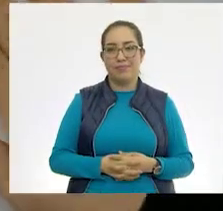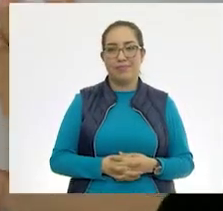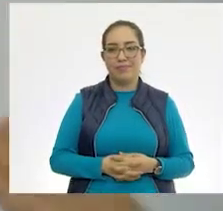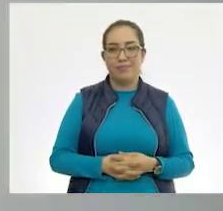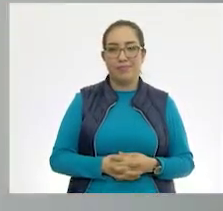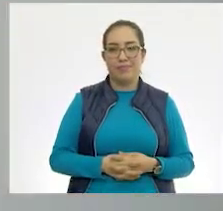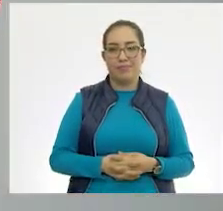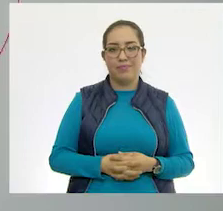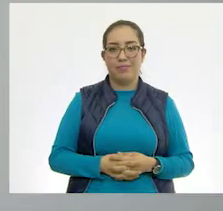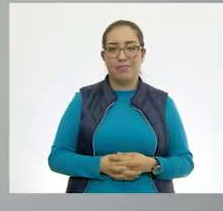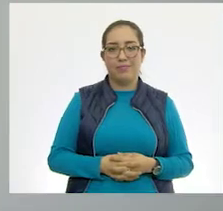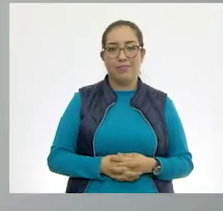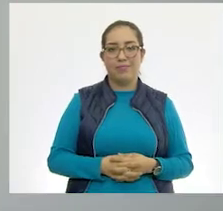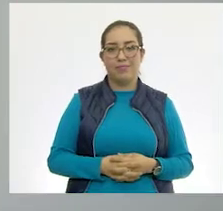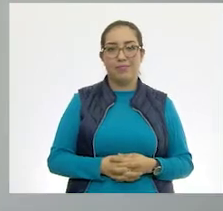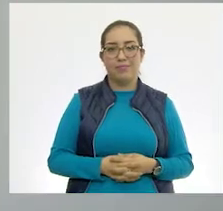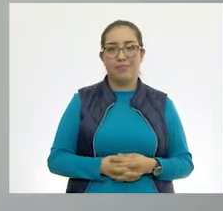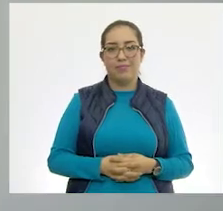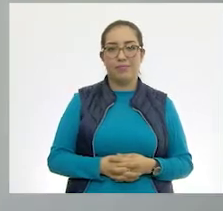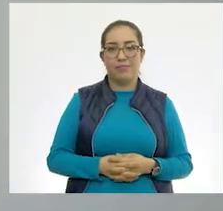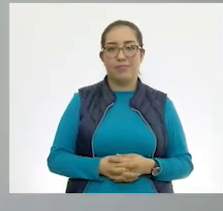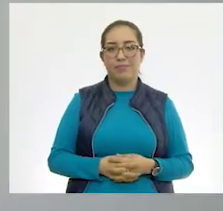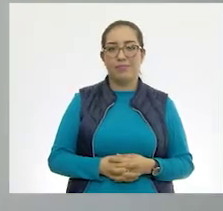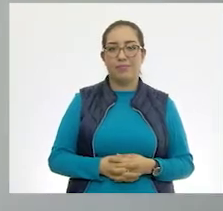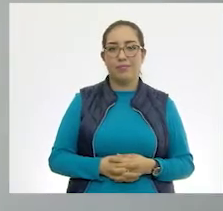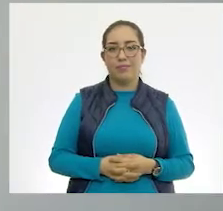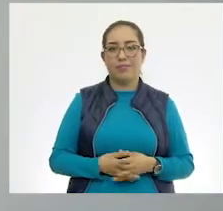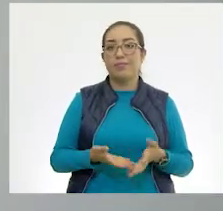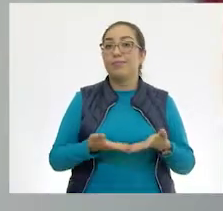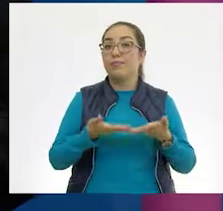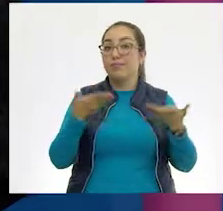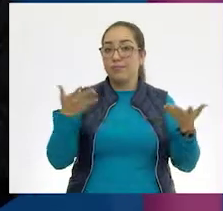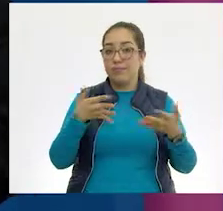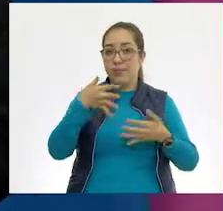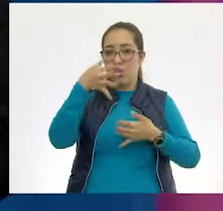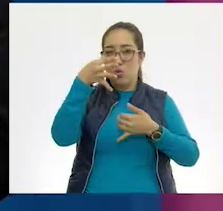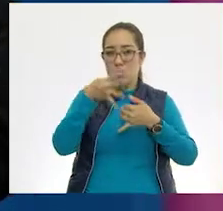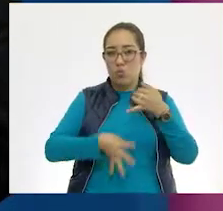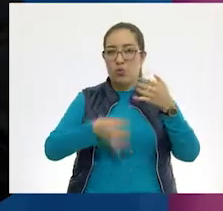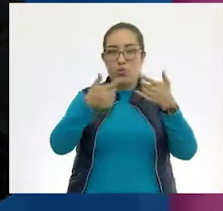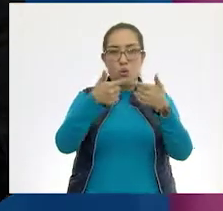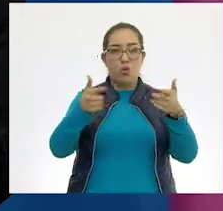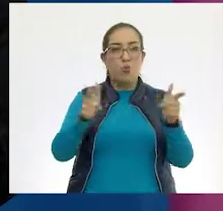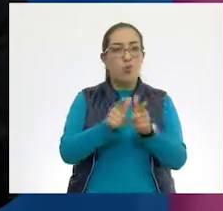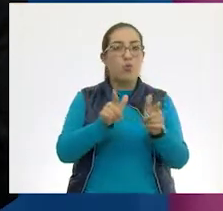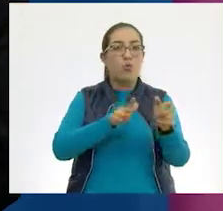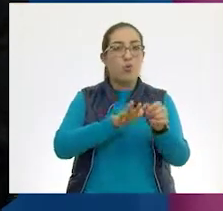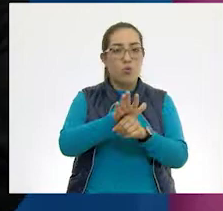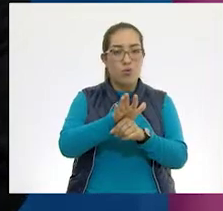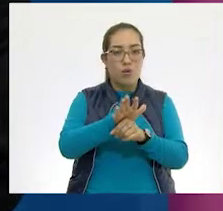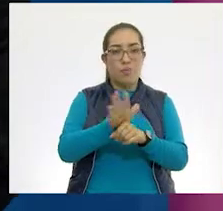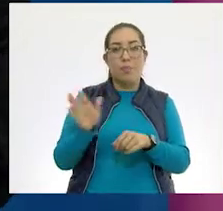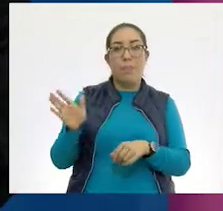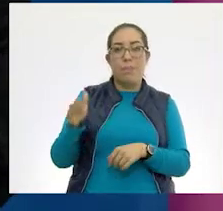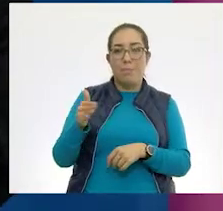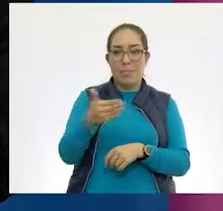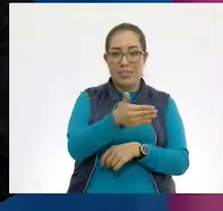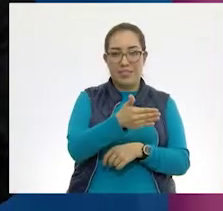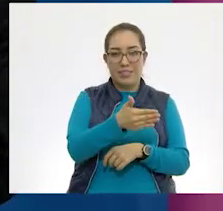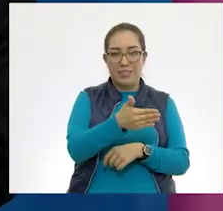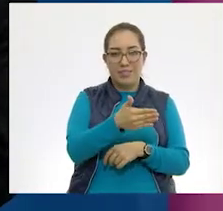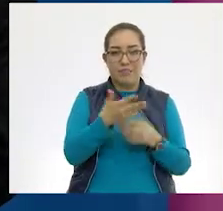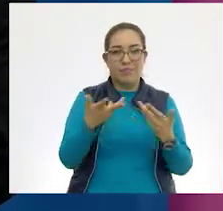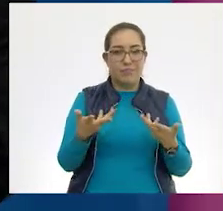Sin duda, ahora vamos al último grupo de animales que son los peces. ¿Son ovíparos o